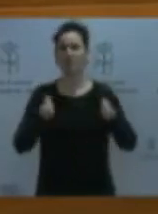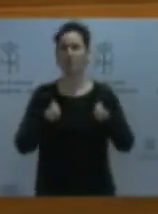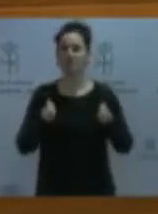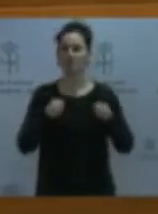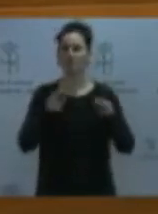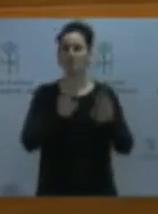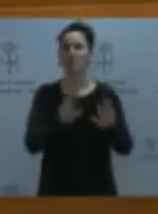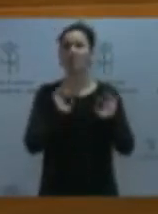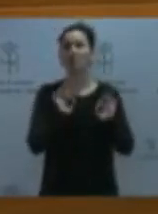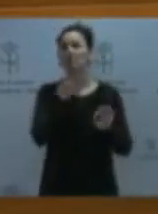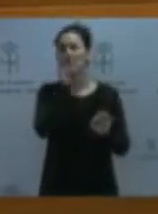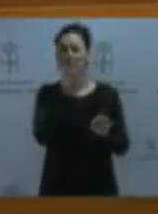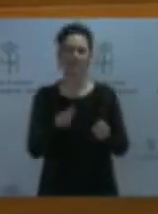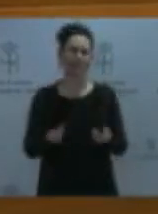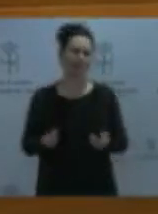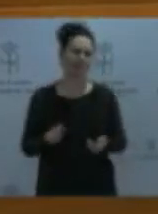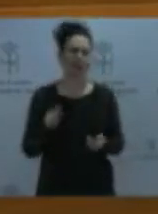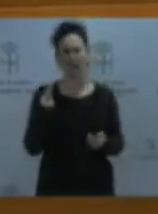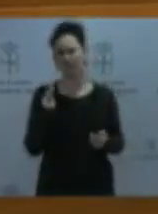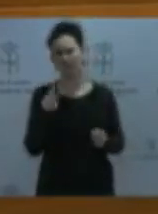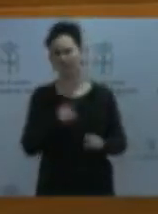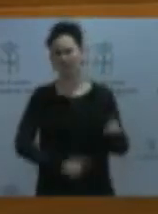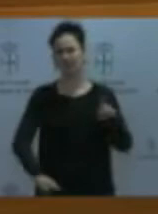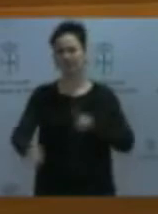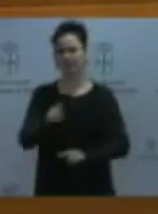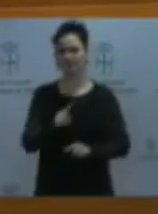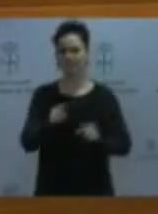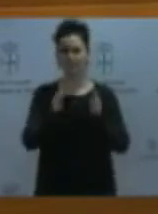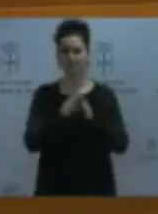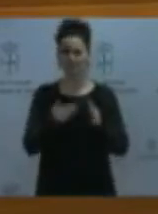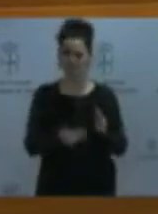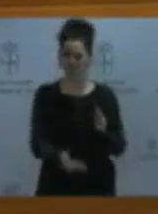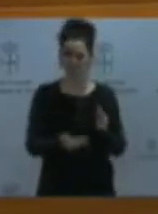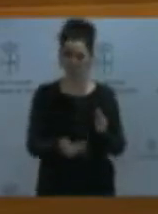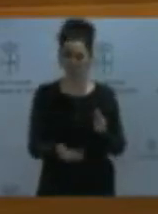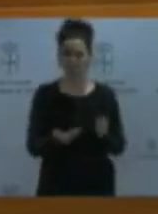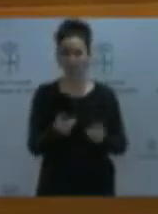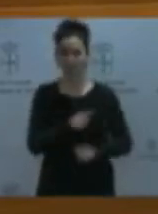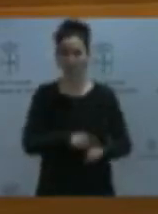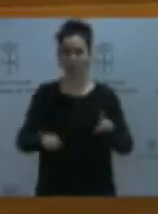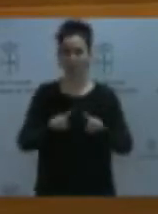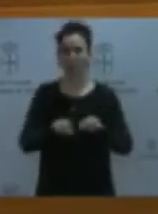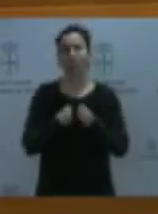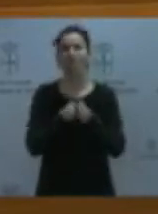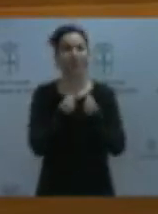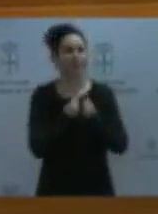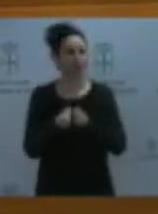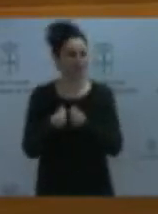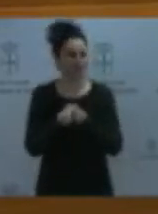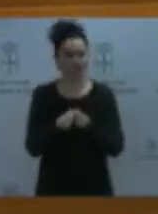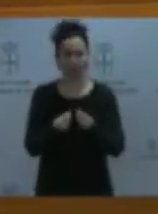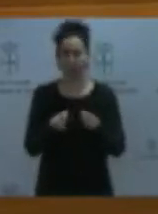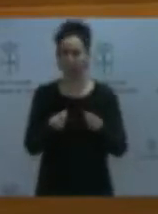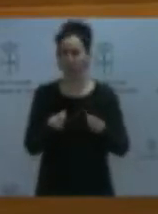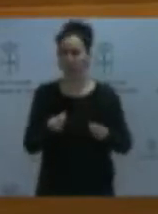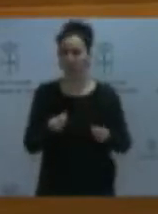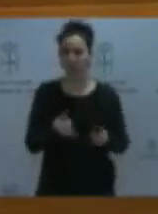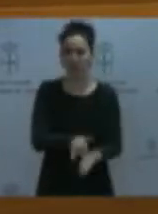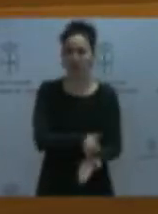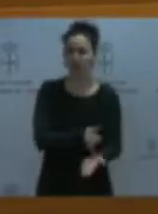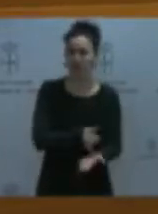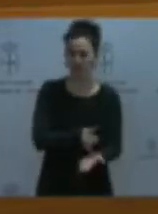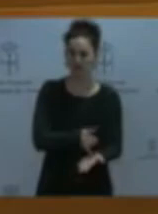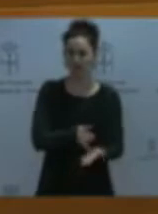de infravivienda, insalubridad, hacinamiento, precariedad en la tenencia o dificultad para afrontar los gastos de alquiler y